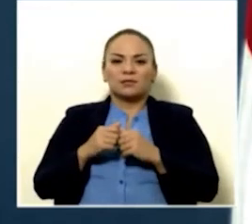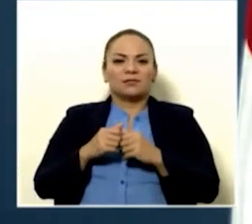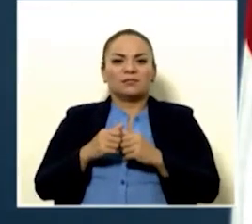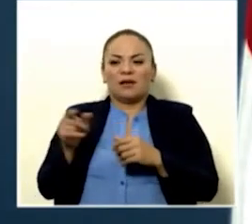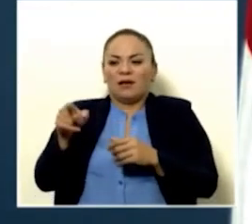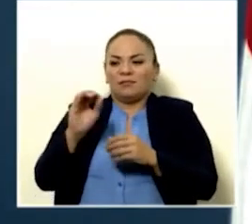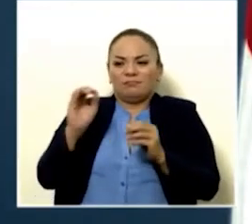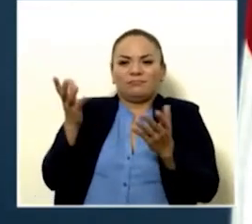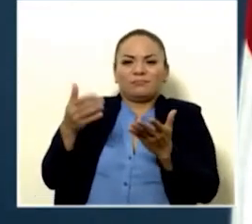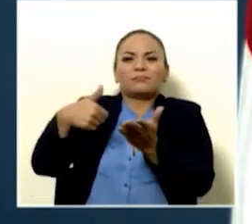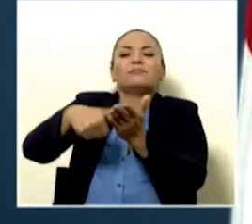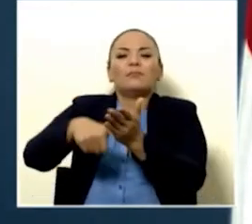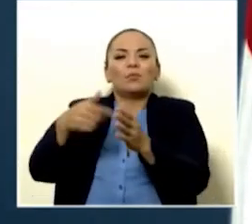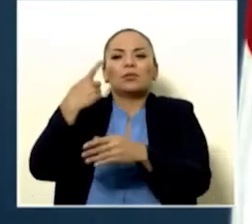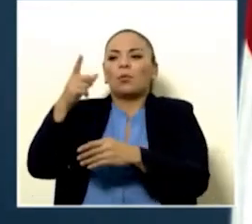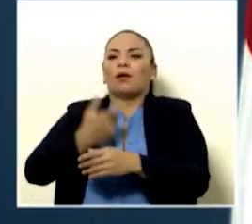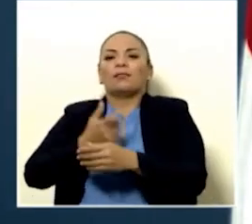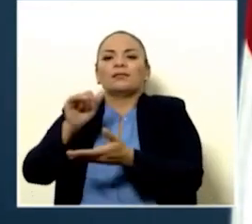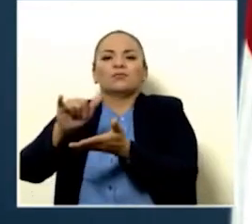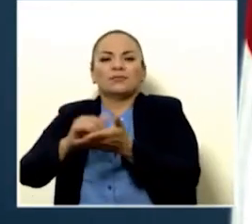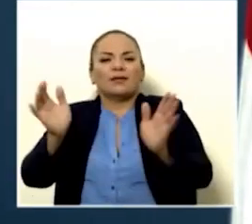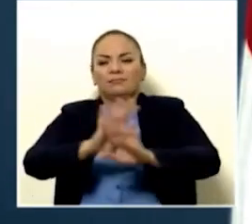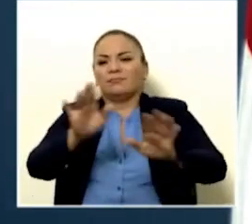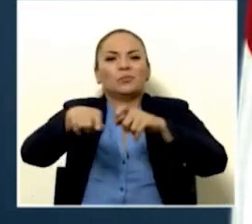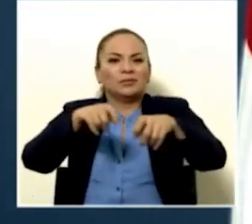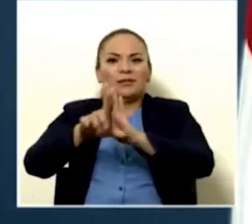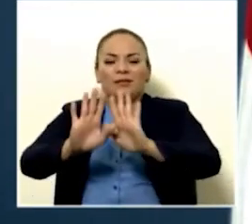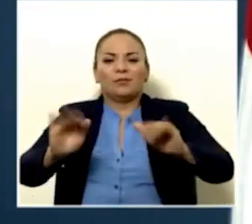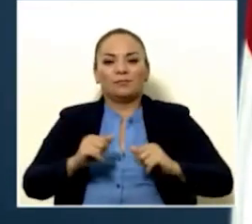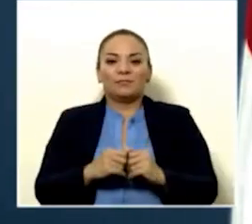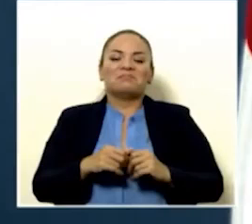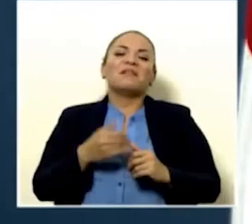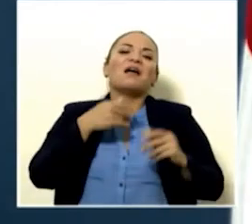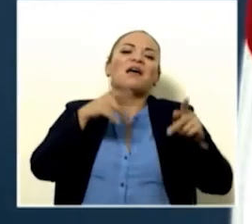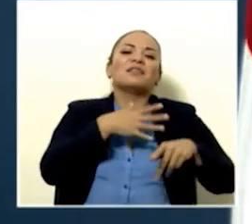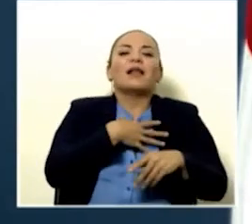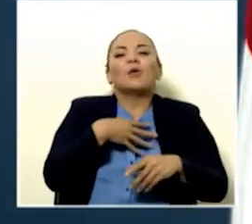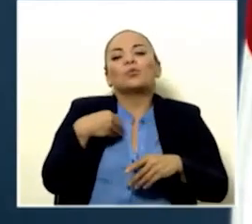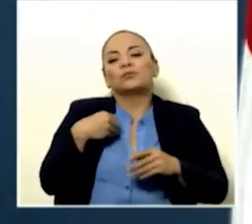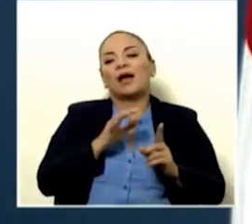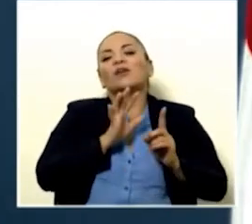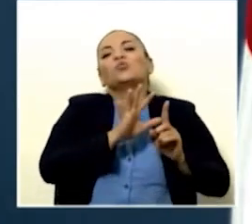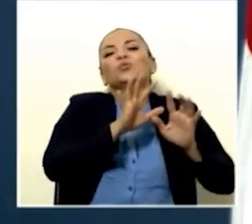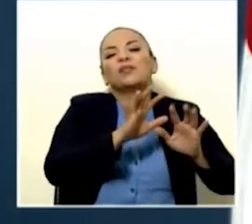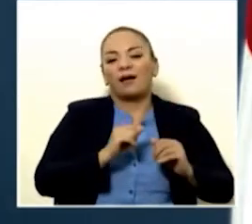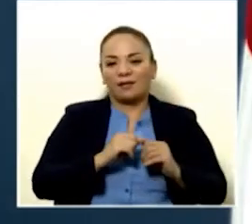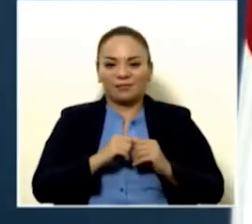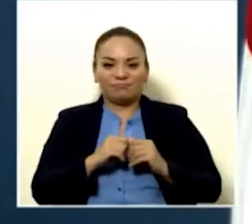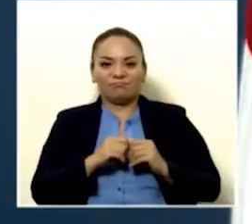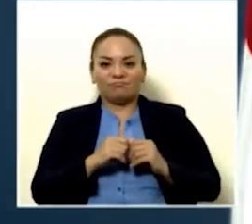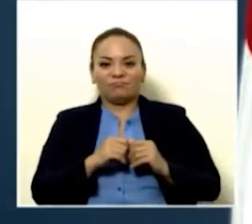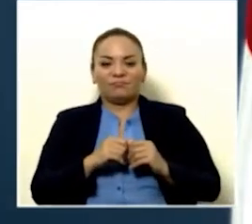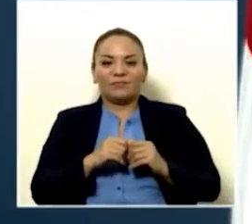José. Eso sería violación de la ley. Pero hay gente que les gusta asustar con el cuero del tigre, y lo que les molesta es